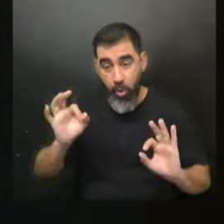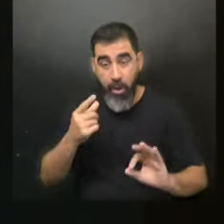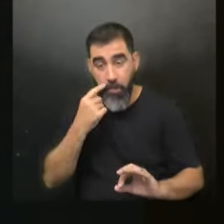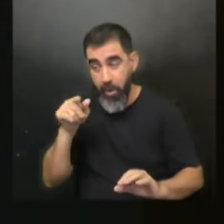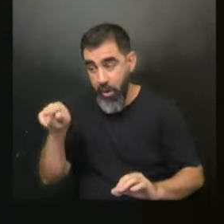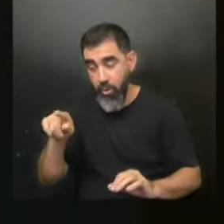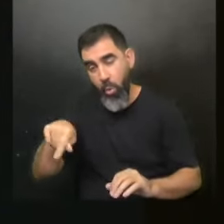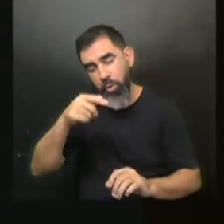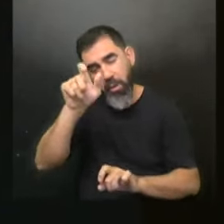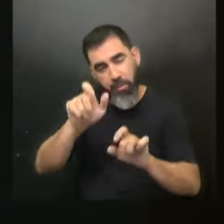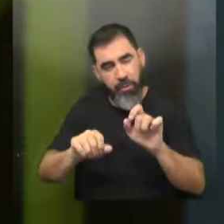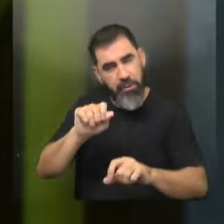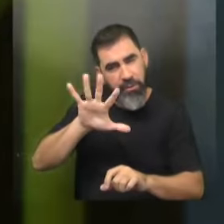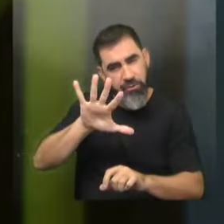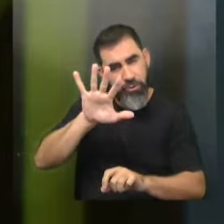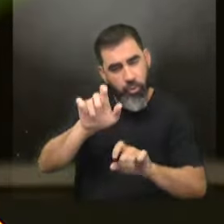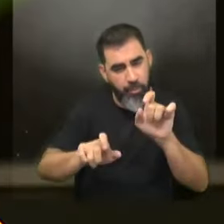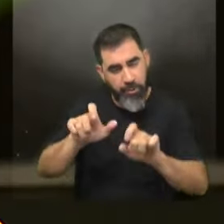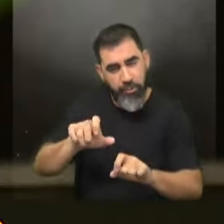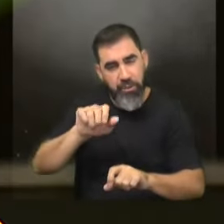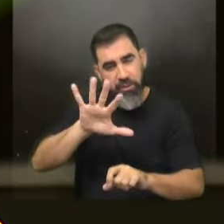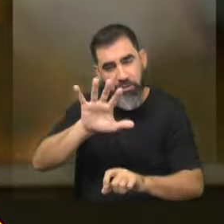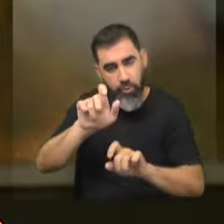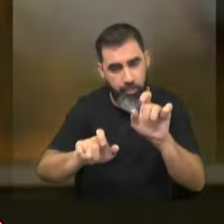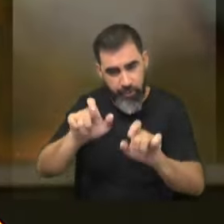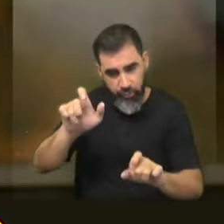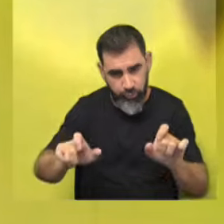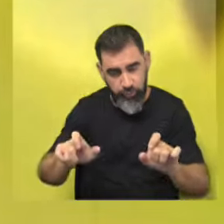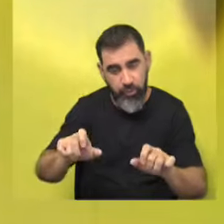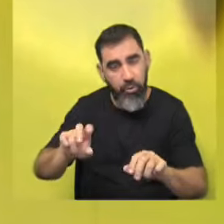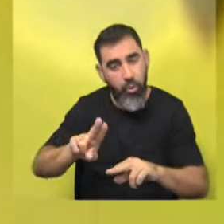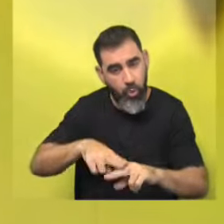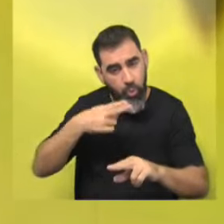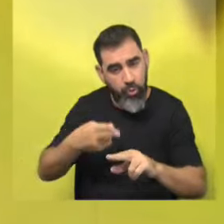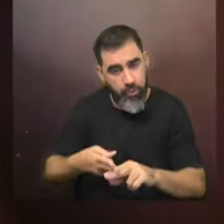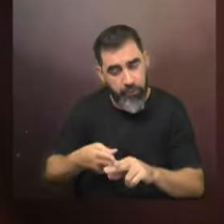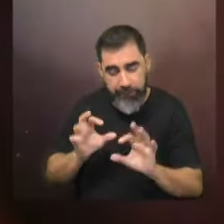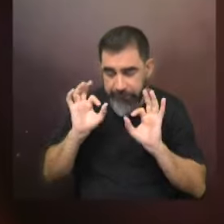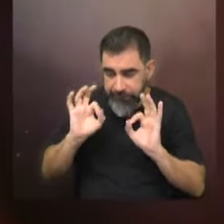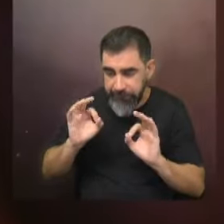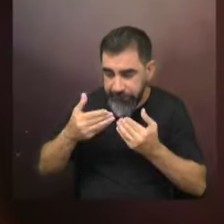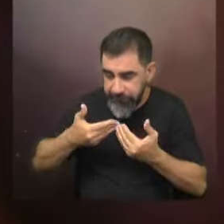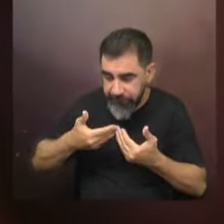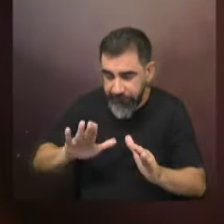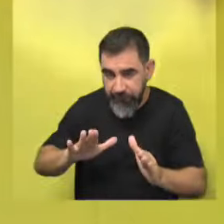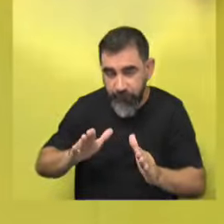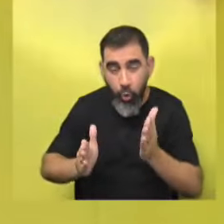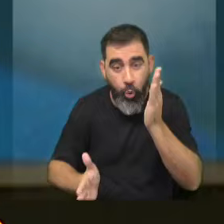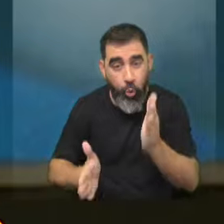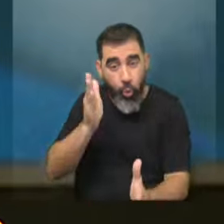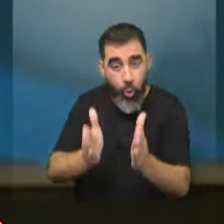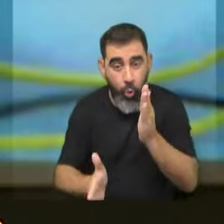y algunas personas más, 5 me decías hoy son. Hoy somos 5 trabajando ahí. Otra vez dijeron, vamos de cero y ahora qué vamos a hacer, hagamos un robot. Y